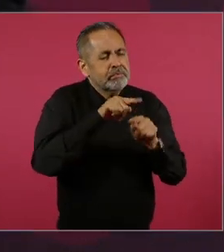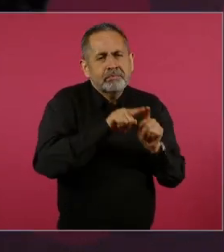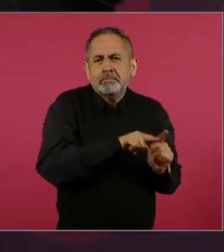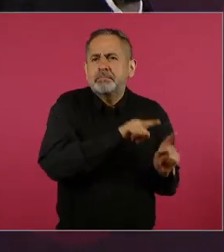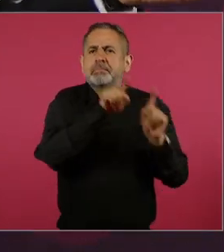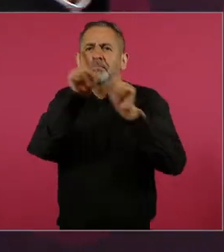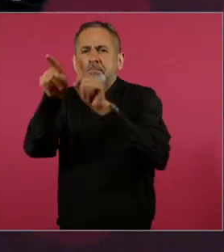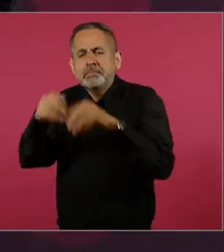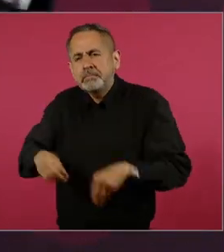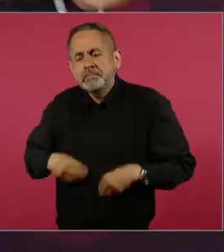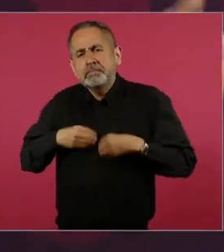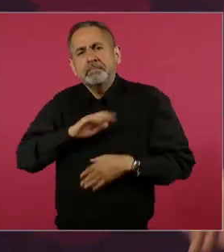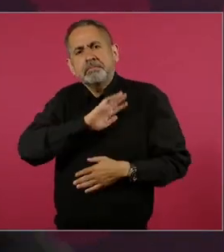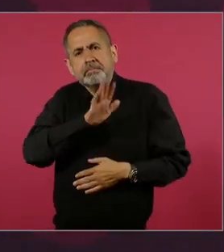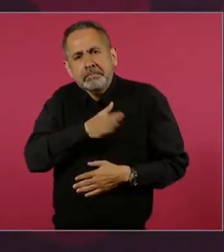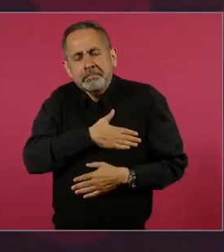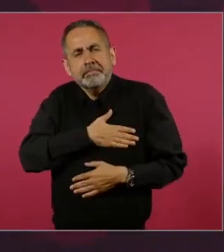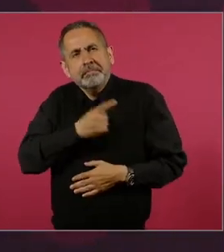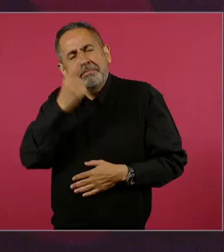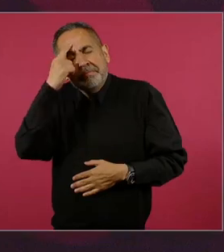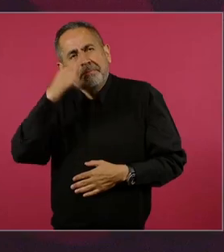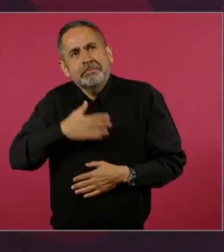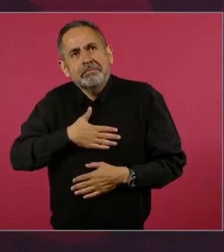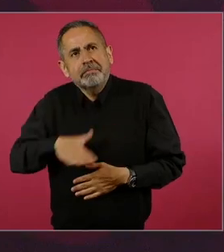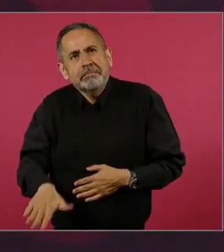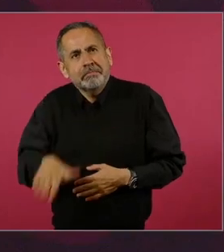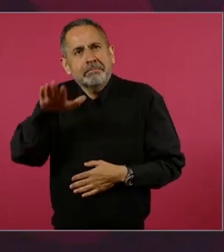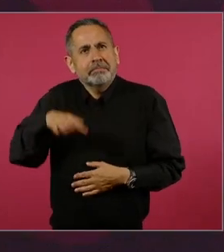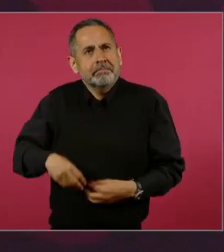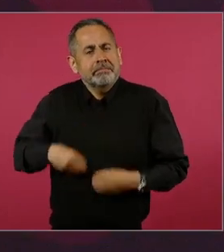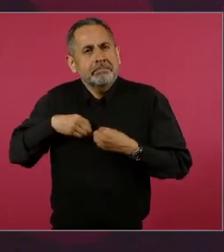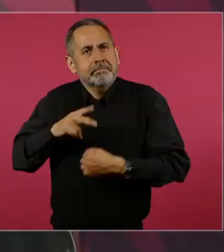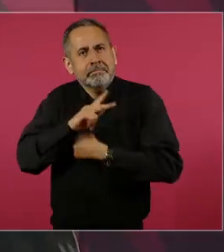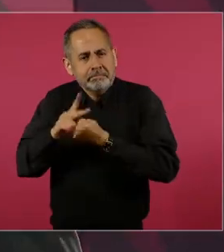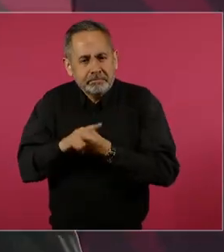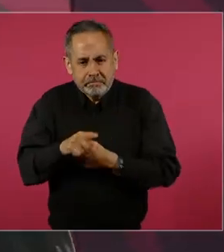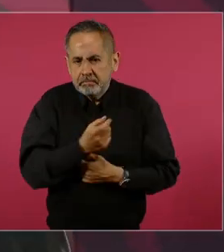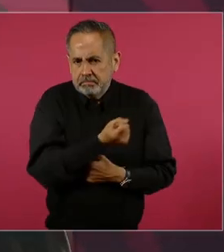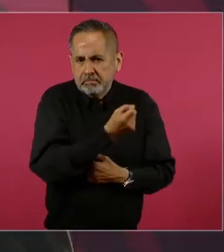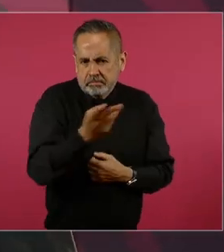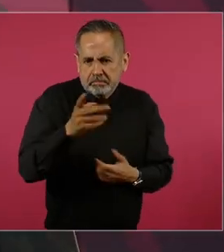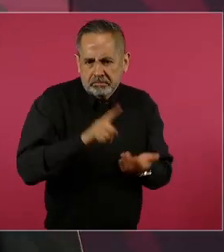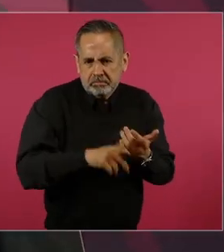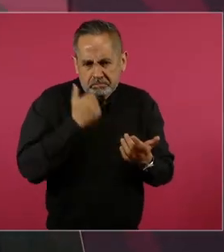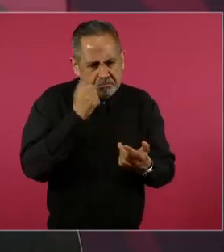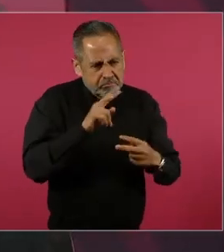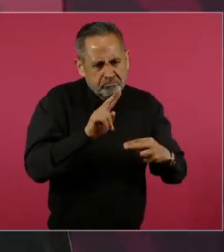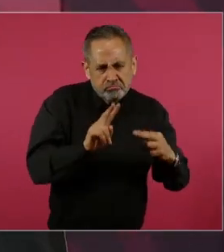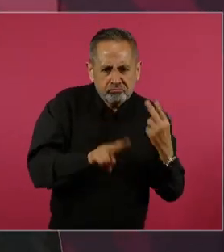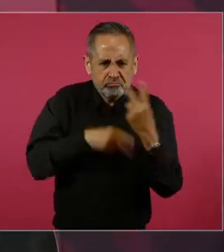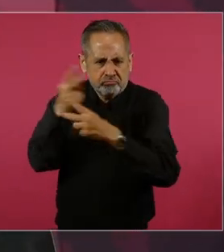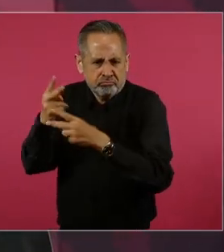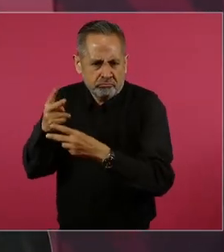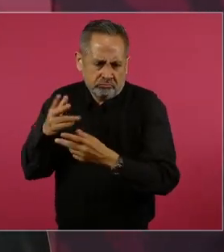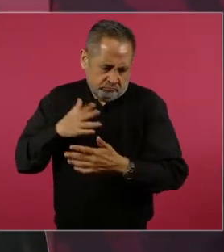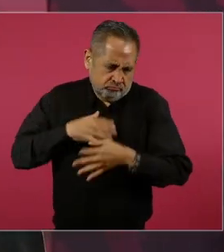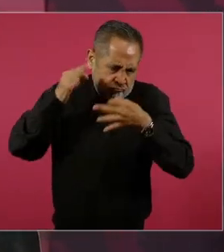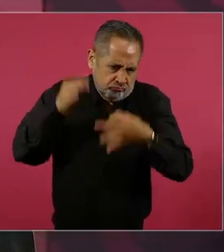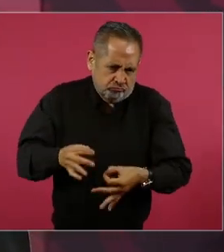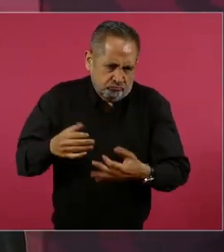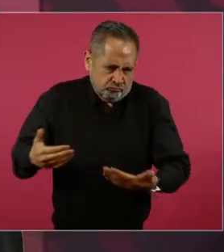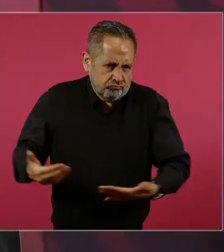su tierra, a su país, a su país natal.